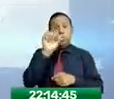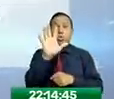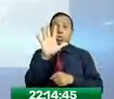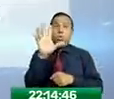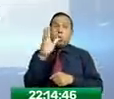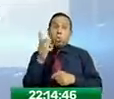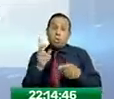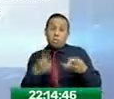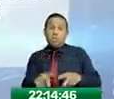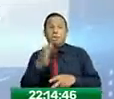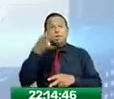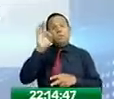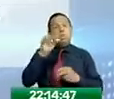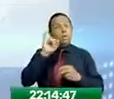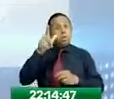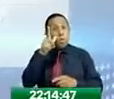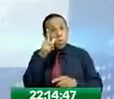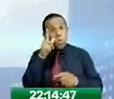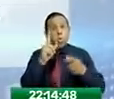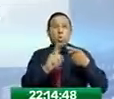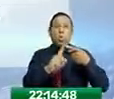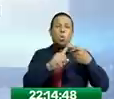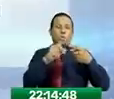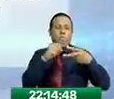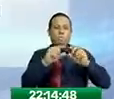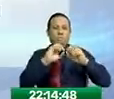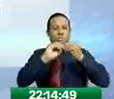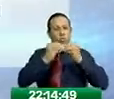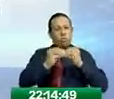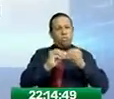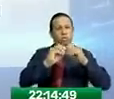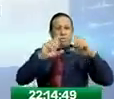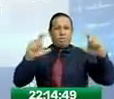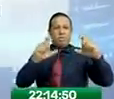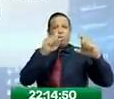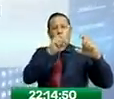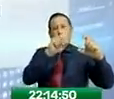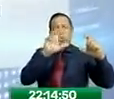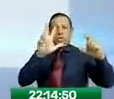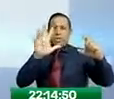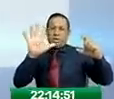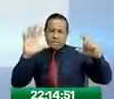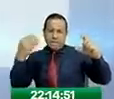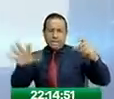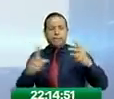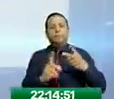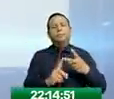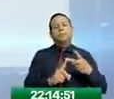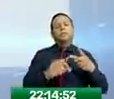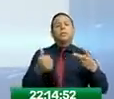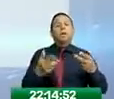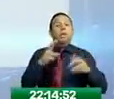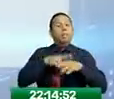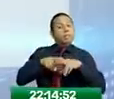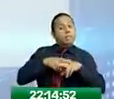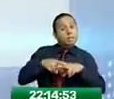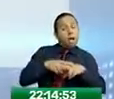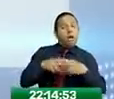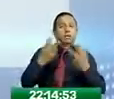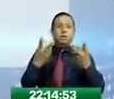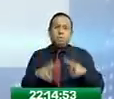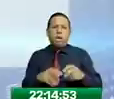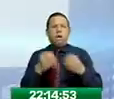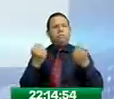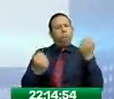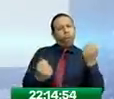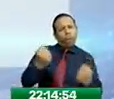circular vehículos con placa impar, mientras que los domingos 12 y 26 los carros con placa par. Taxis convencionales y ejecutivos, transporte mixto y